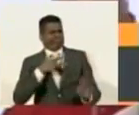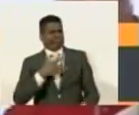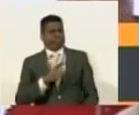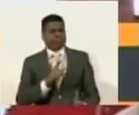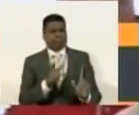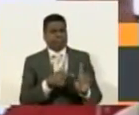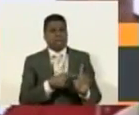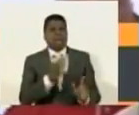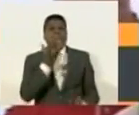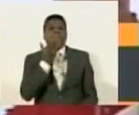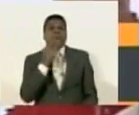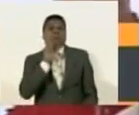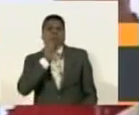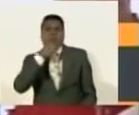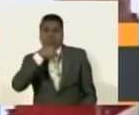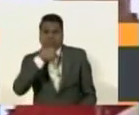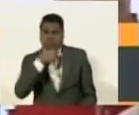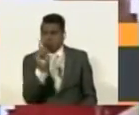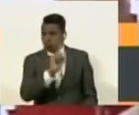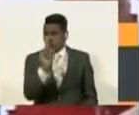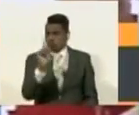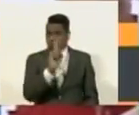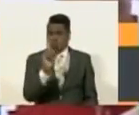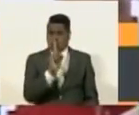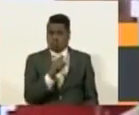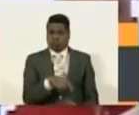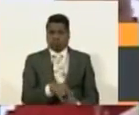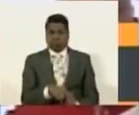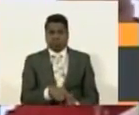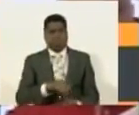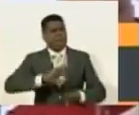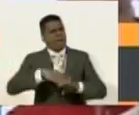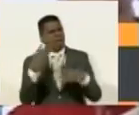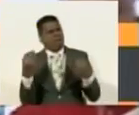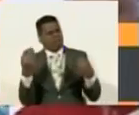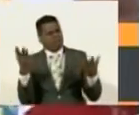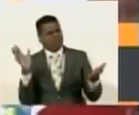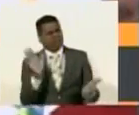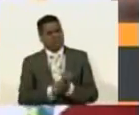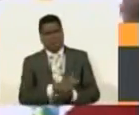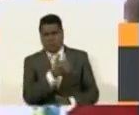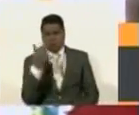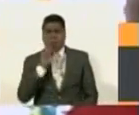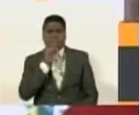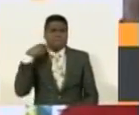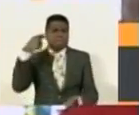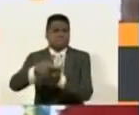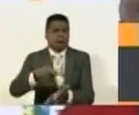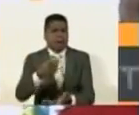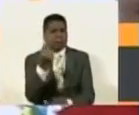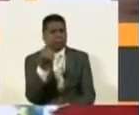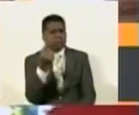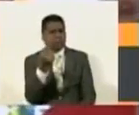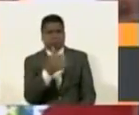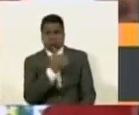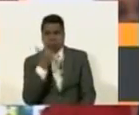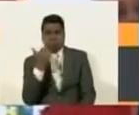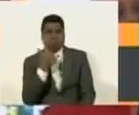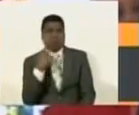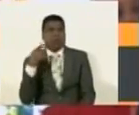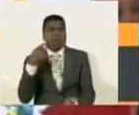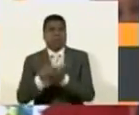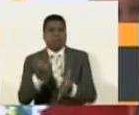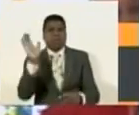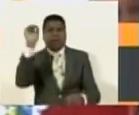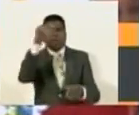Los pensionados y pensionadas, menos. ¿Para qué? Ya ellos tienen su pensión. Dirán ellos, le van a pedir